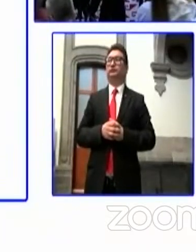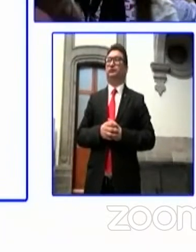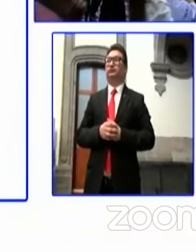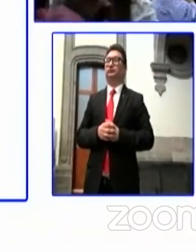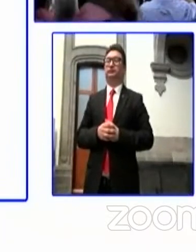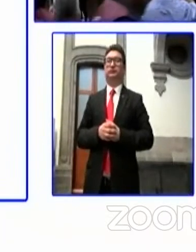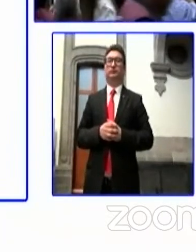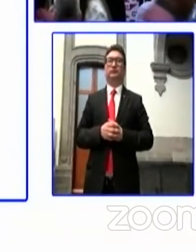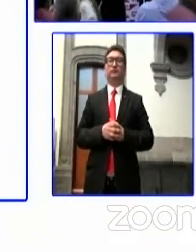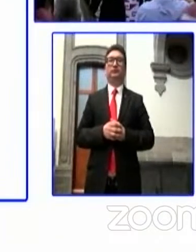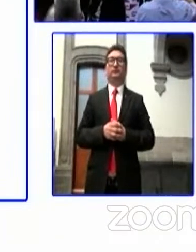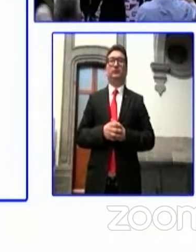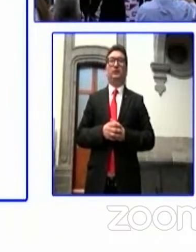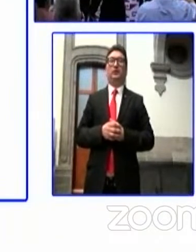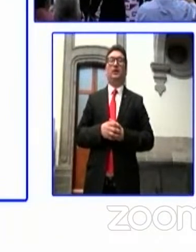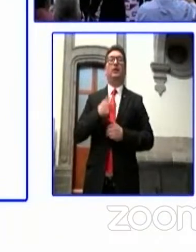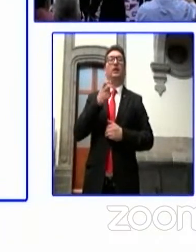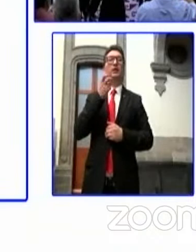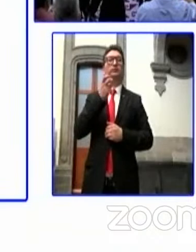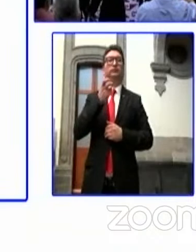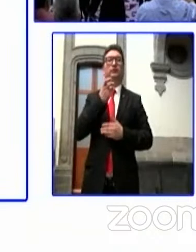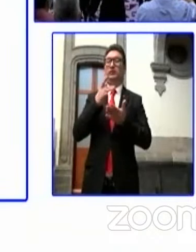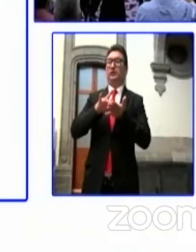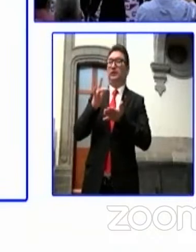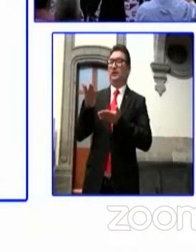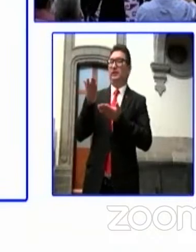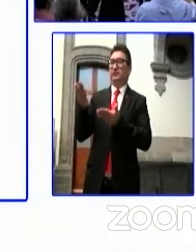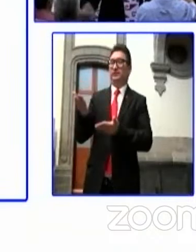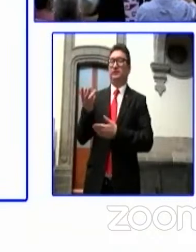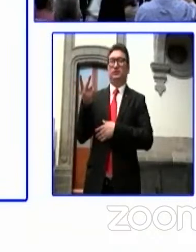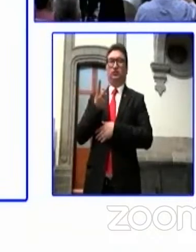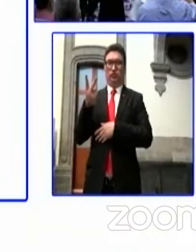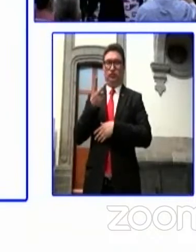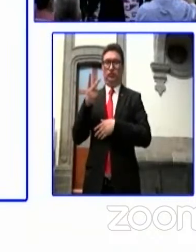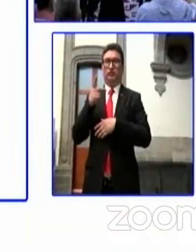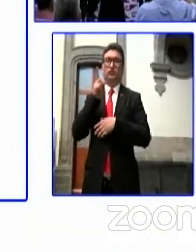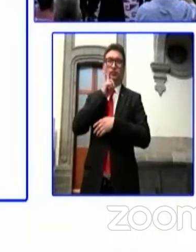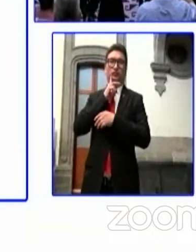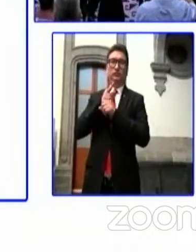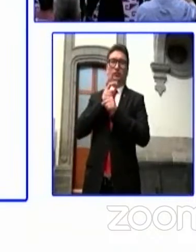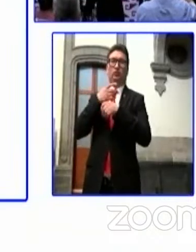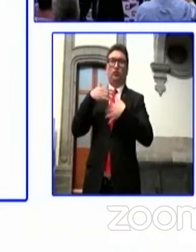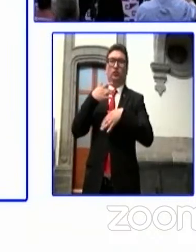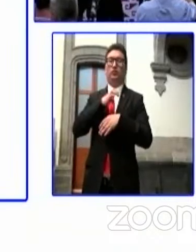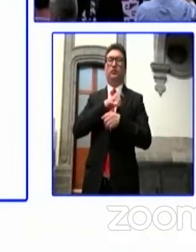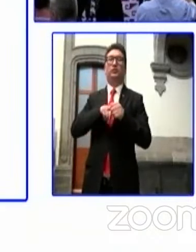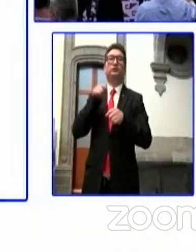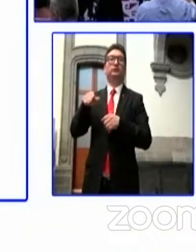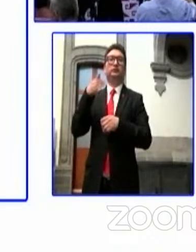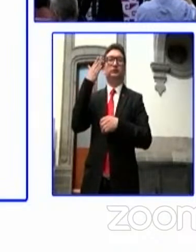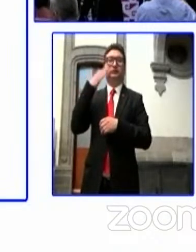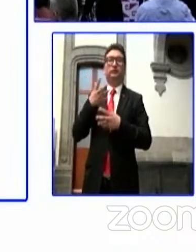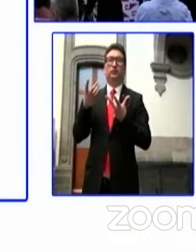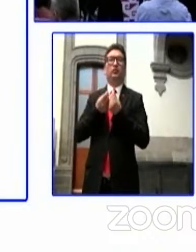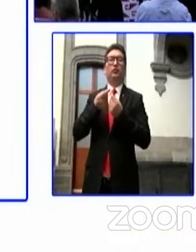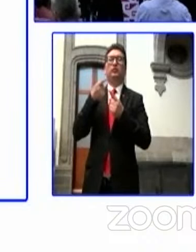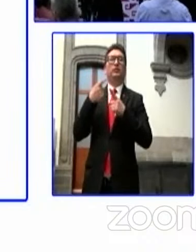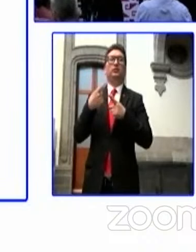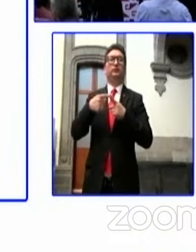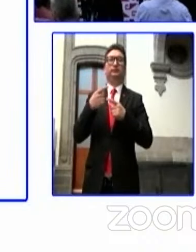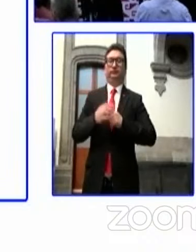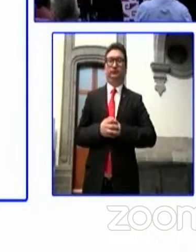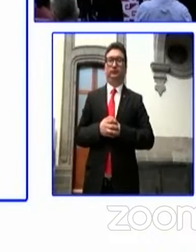Para ese efecto, agradecemos la presencia de nuestras distinguidas invitadas. Nos acompañan en el desarrollo de este